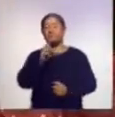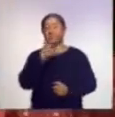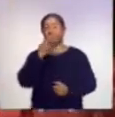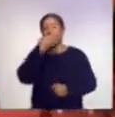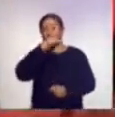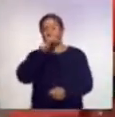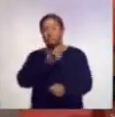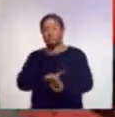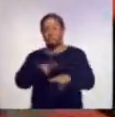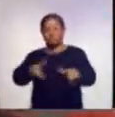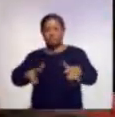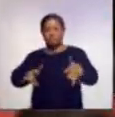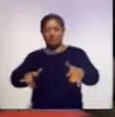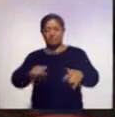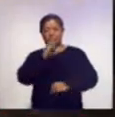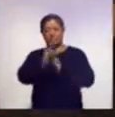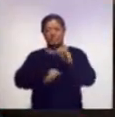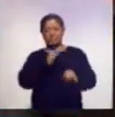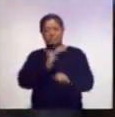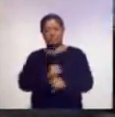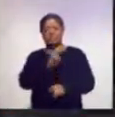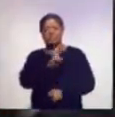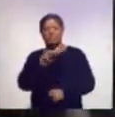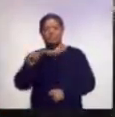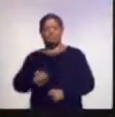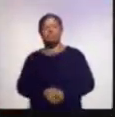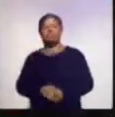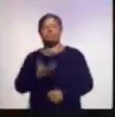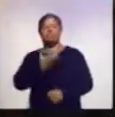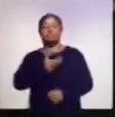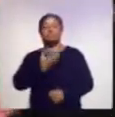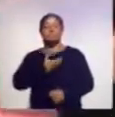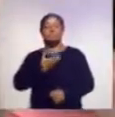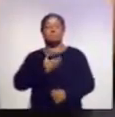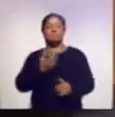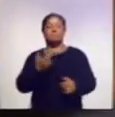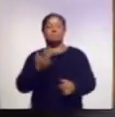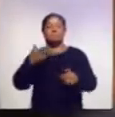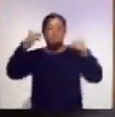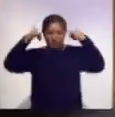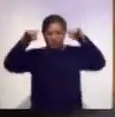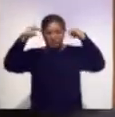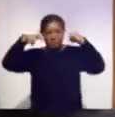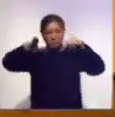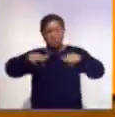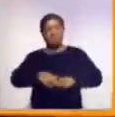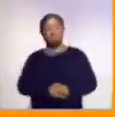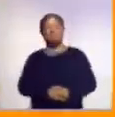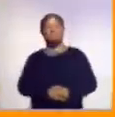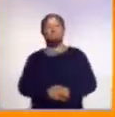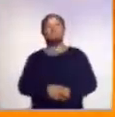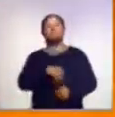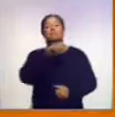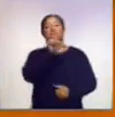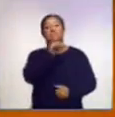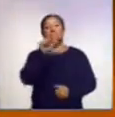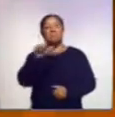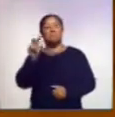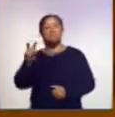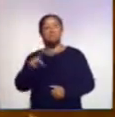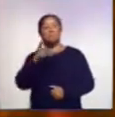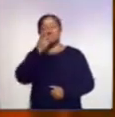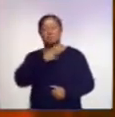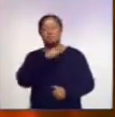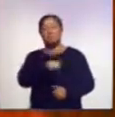de Títeres Rosete Aranda. En el Parque Juárez de Huamantla, la secretaria de Turismo, Anabel Alvarado Varela, destacó que esta edición del